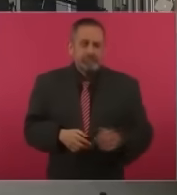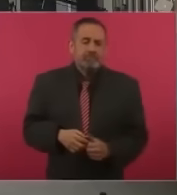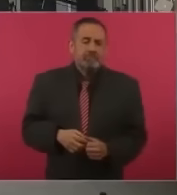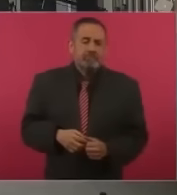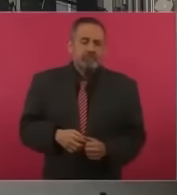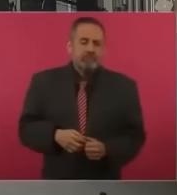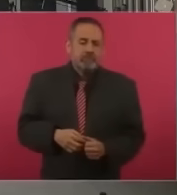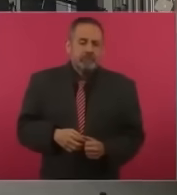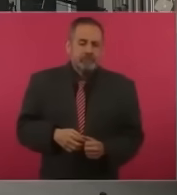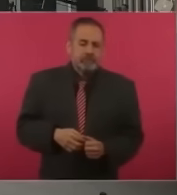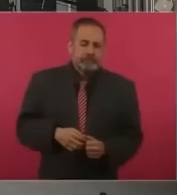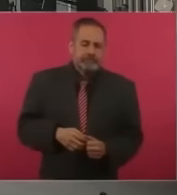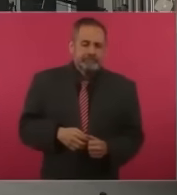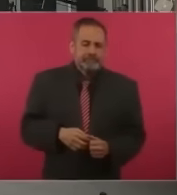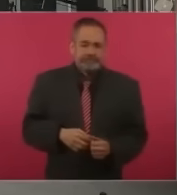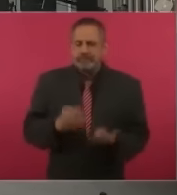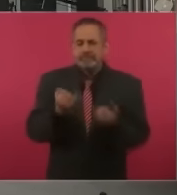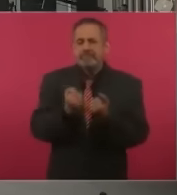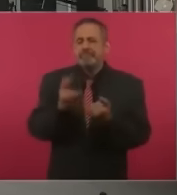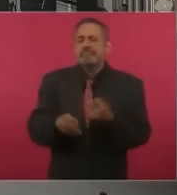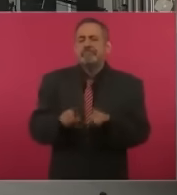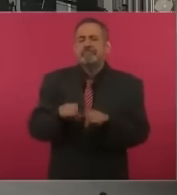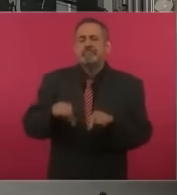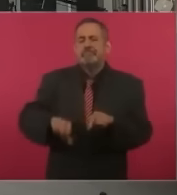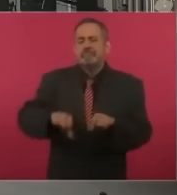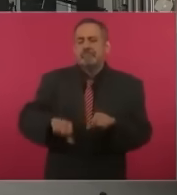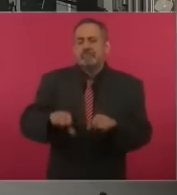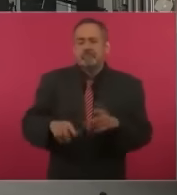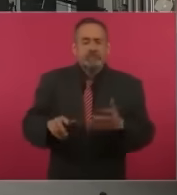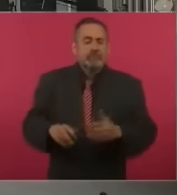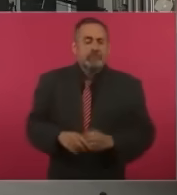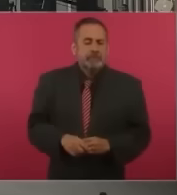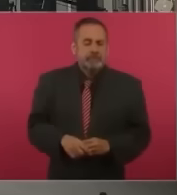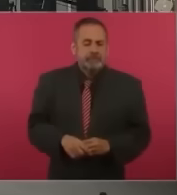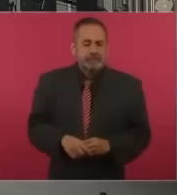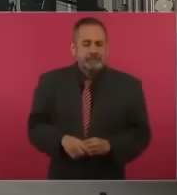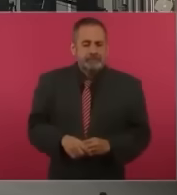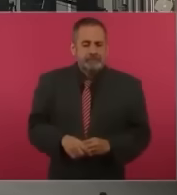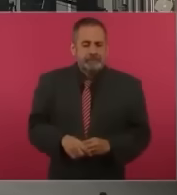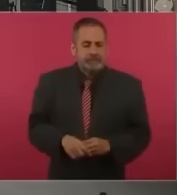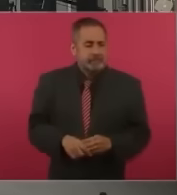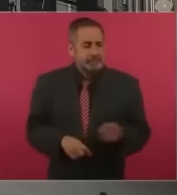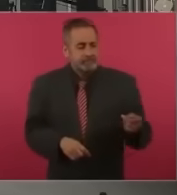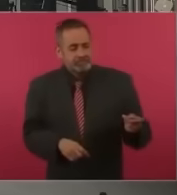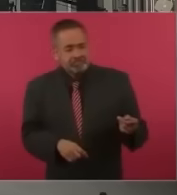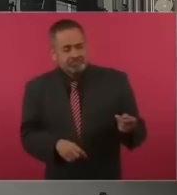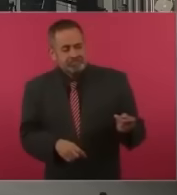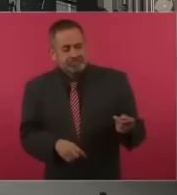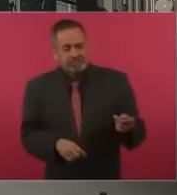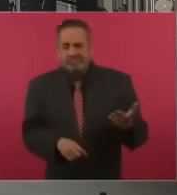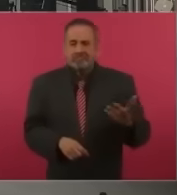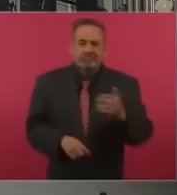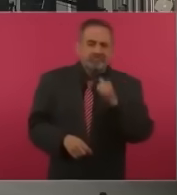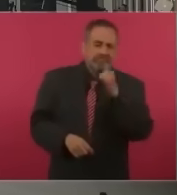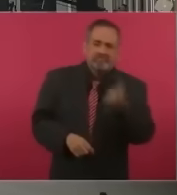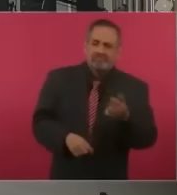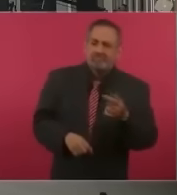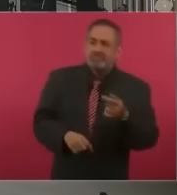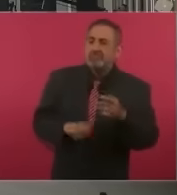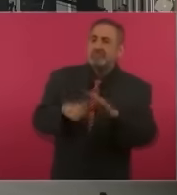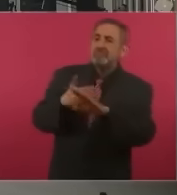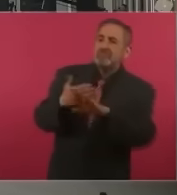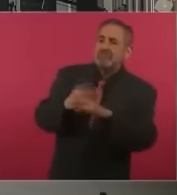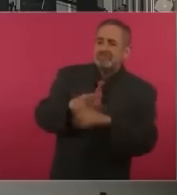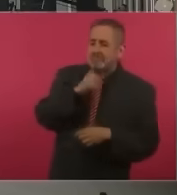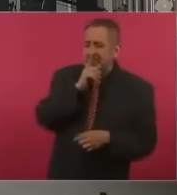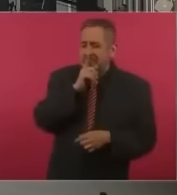Puebla el gabinete mismo fue formado por todas las corrientes pero Con escasa representación de las tribus a la izquierda le ha